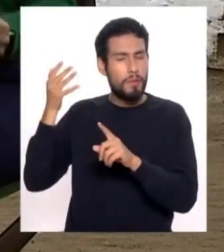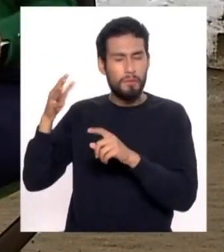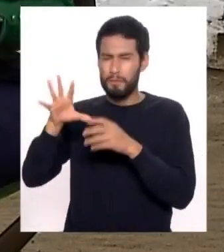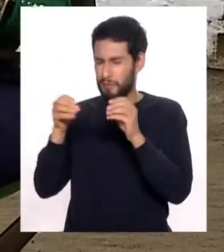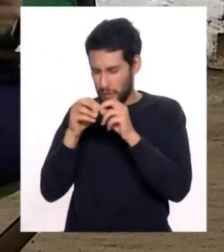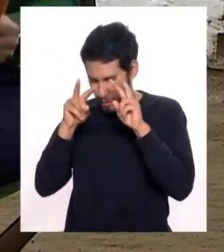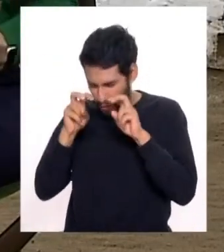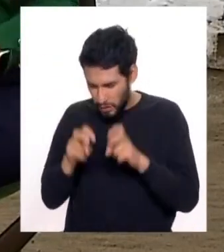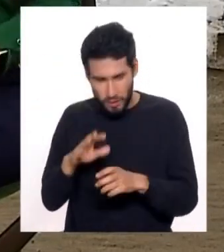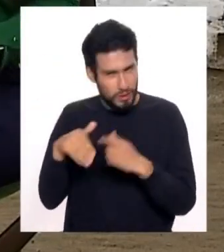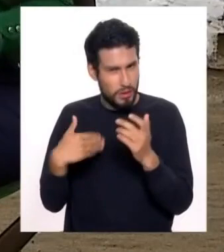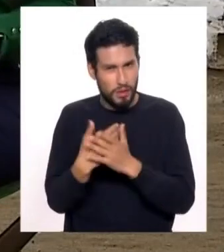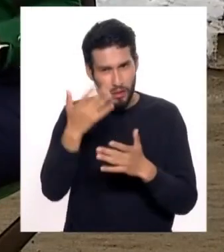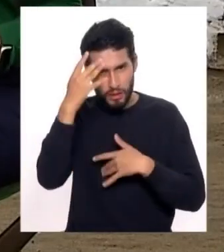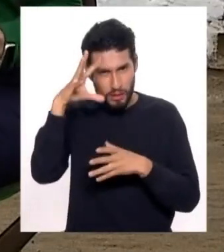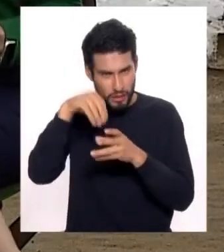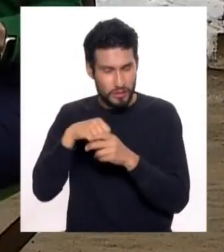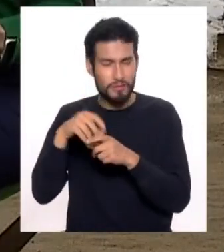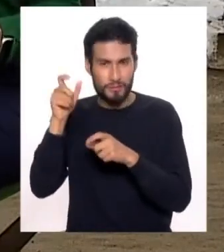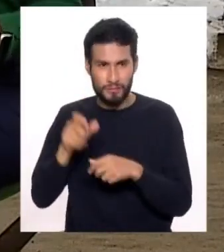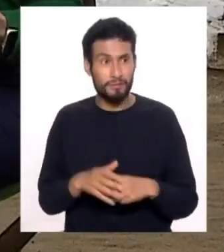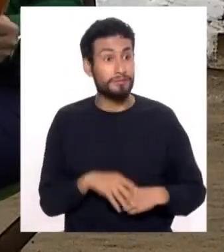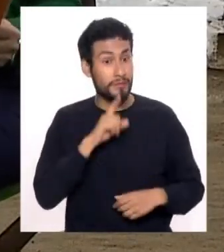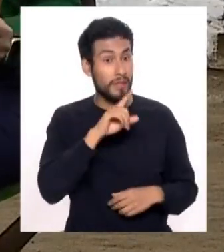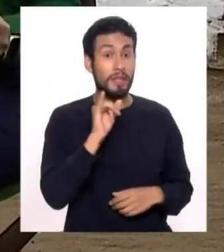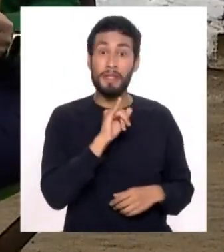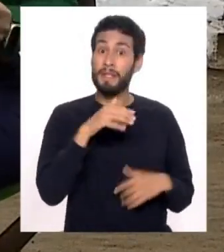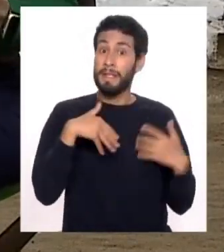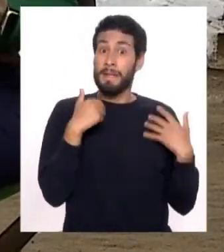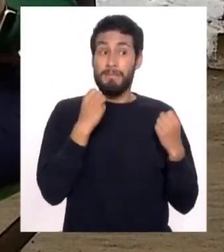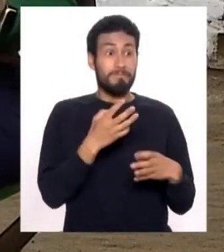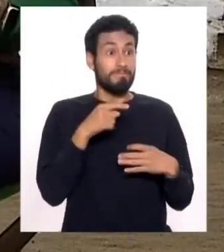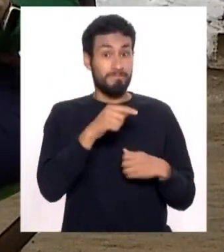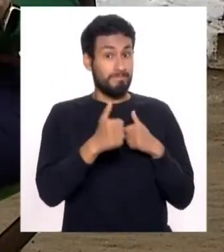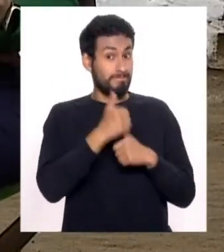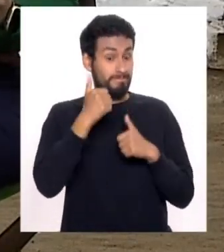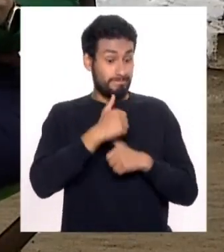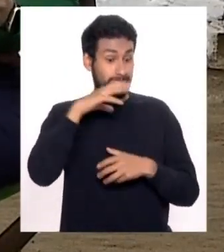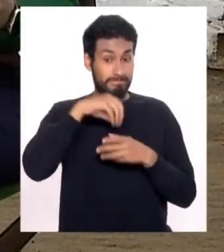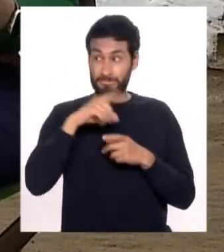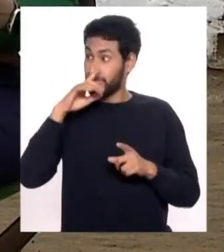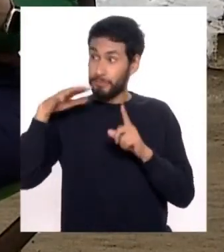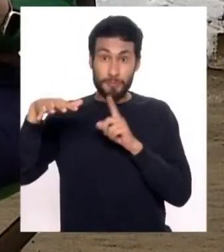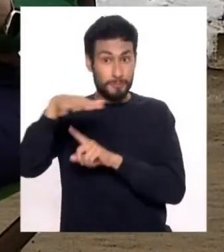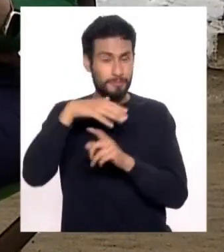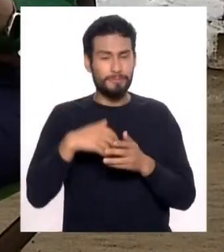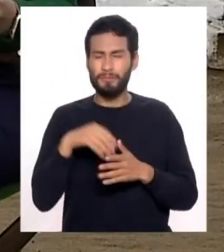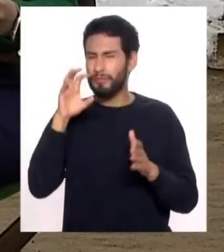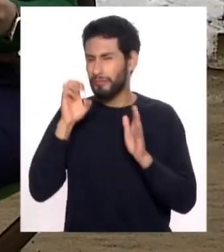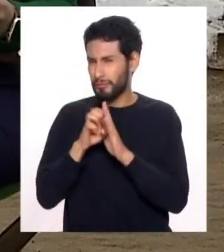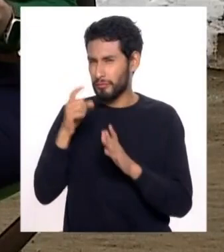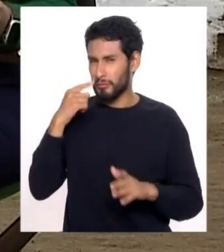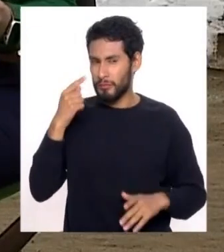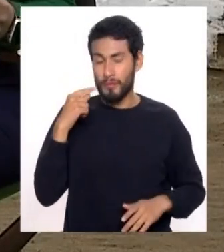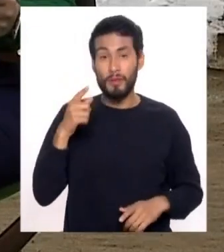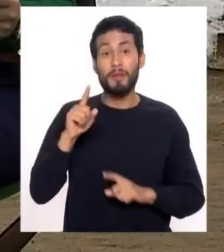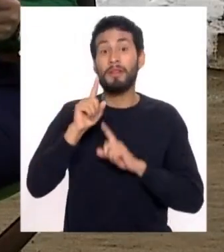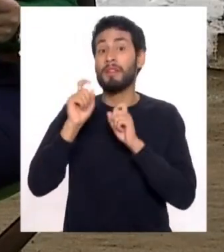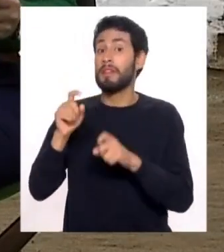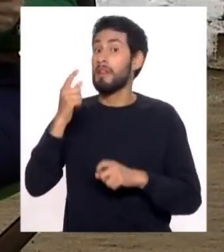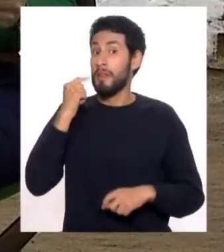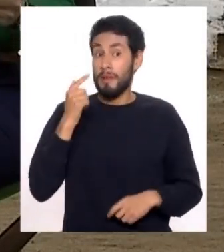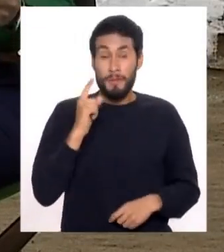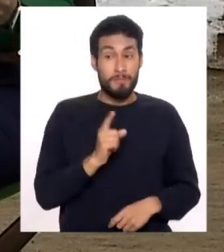los síntomas, todo lo que el paciente tiene. Y también saber si hay factores de riesgo local. O sea, a veces, por ejemplo, varones. En este caso, la consulta es un